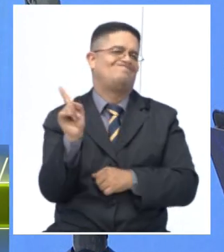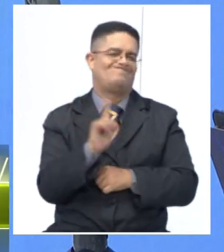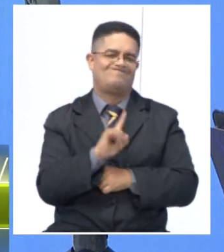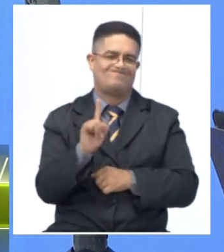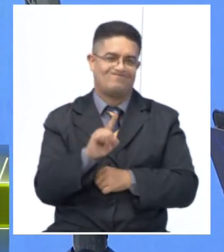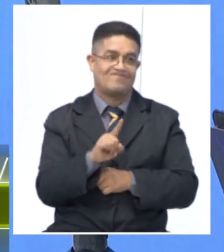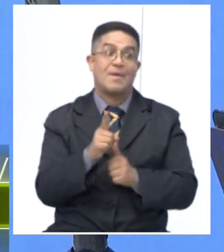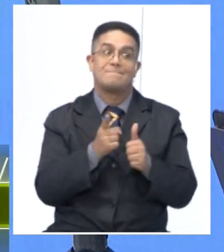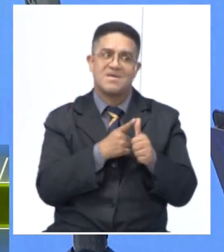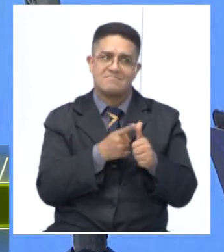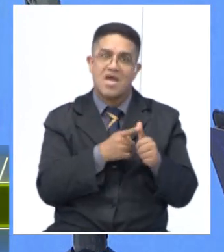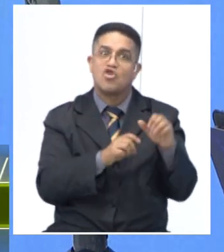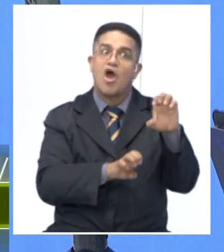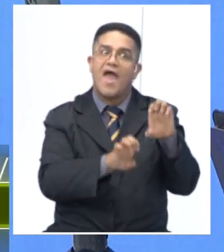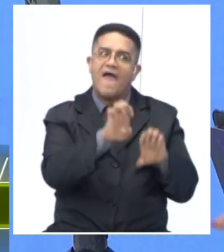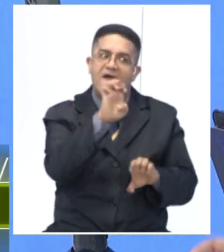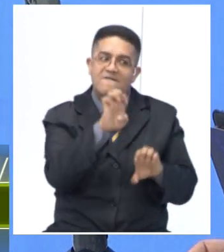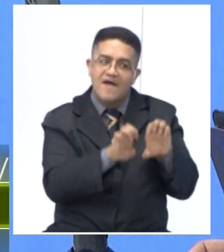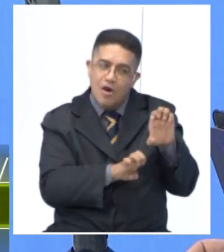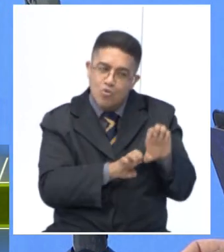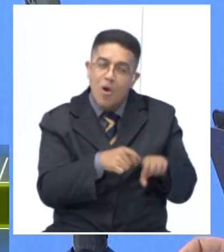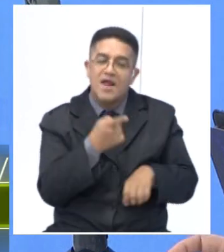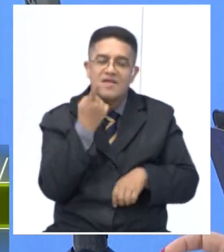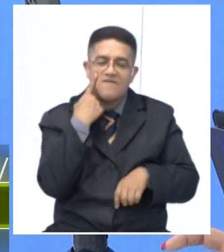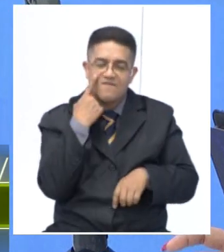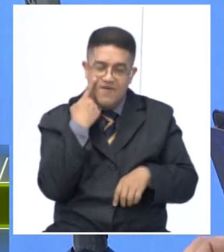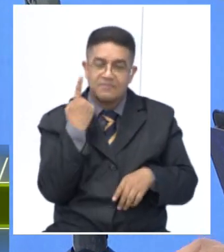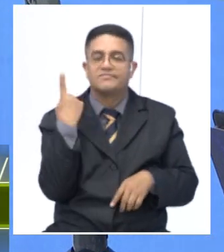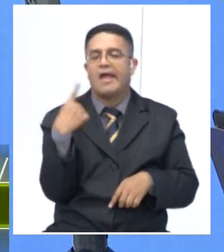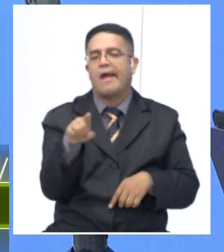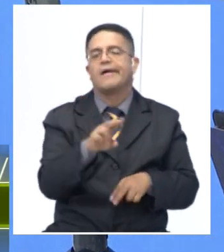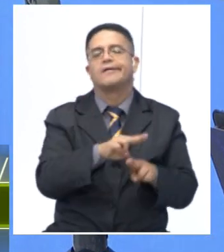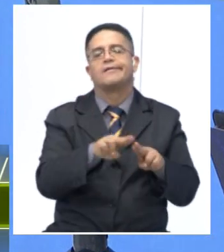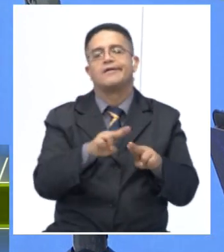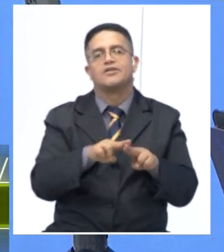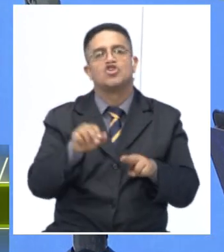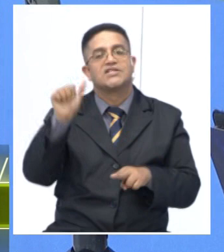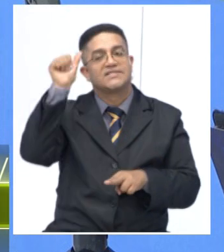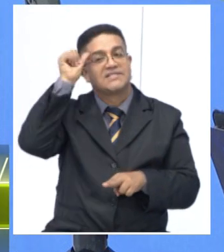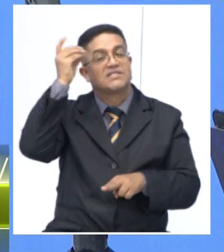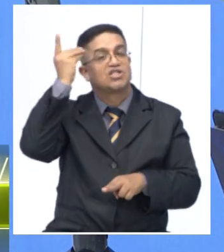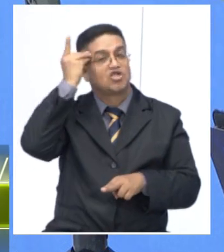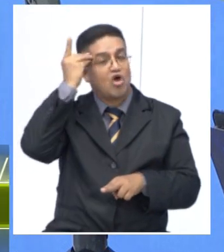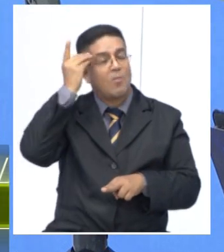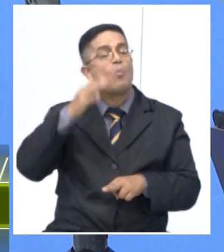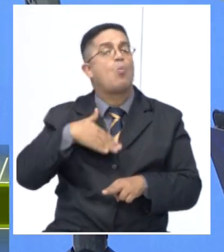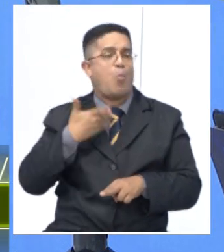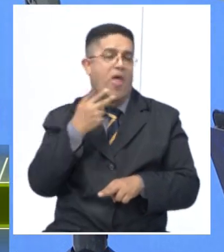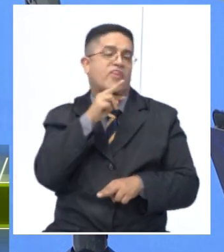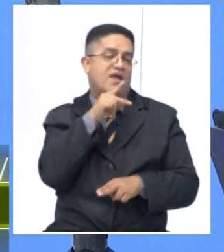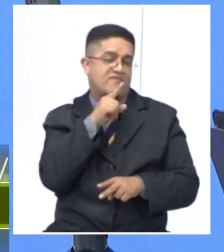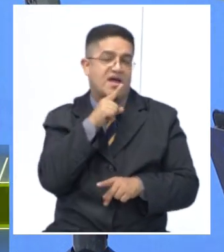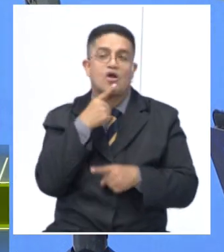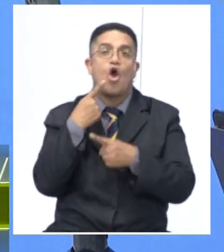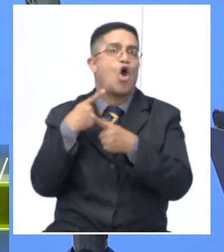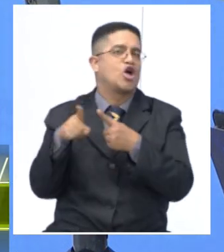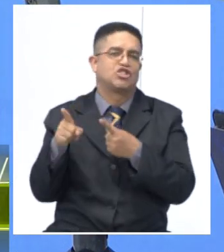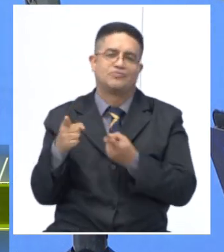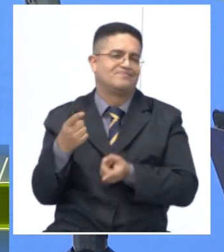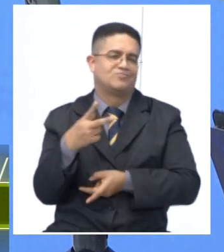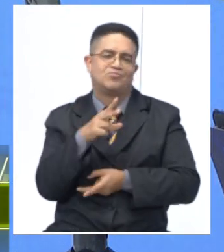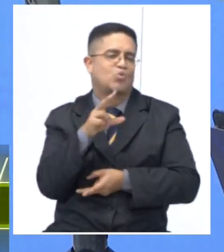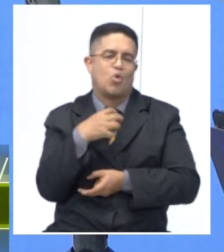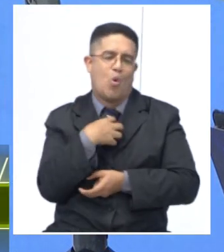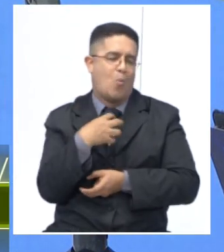la evaluación pediátrica y determinar. Hay niños con síndrome de Down que pueden hablar, hay otros niños que no tienen ese